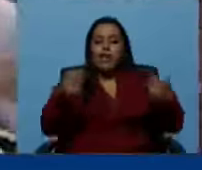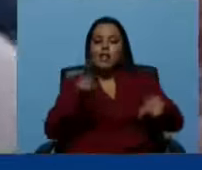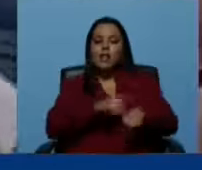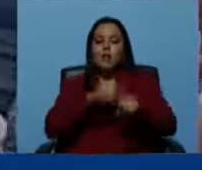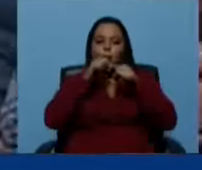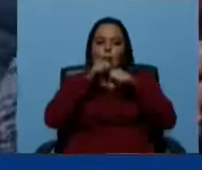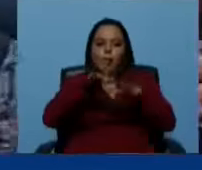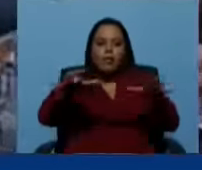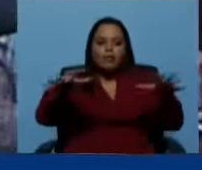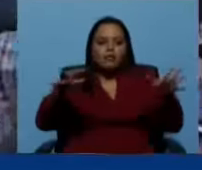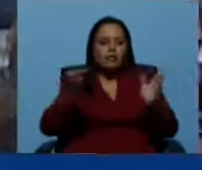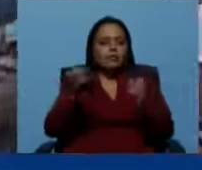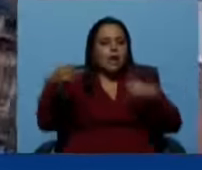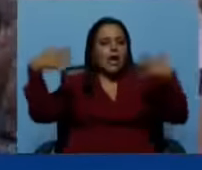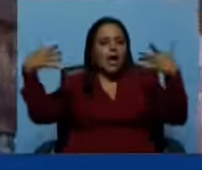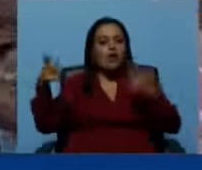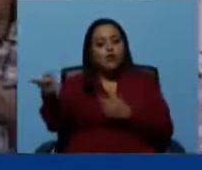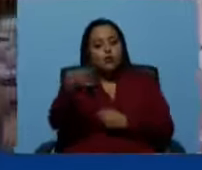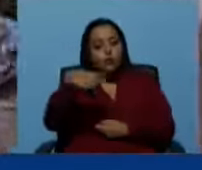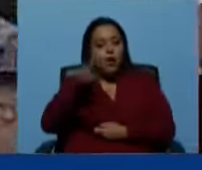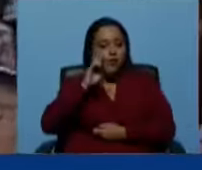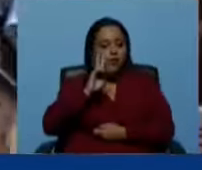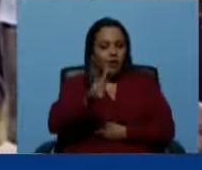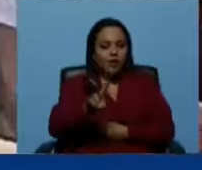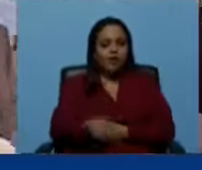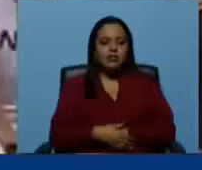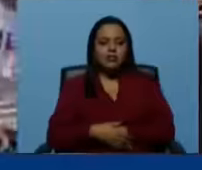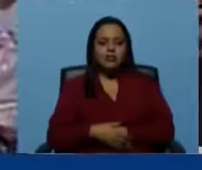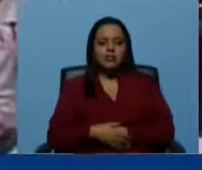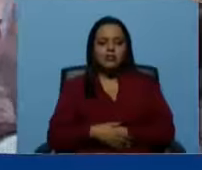bendecidos y milagrosos. Ustedes verán,